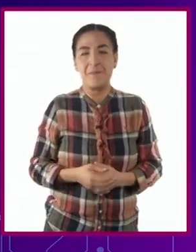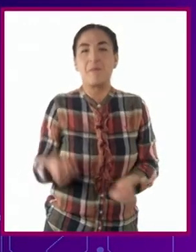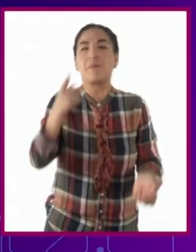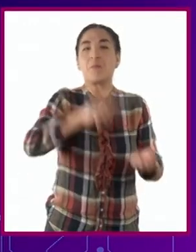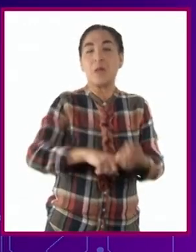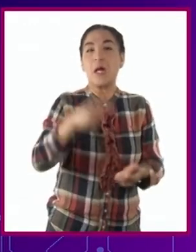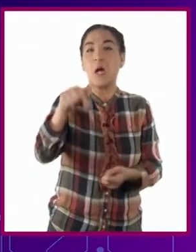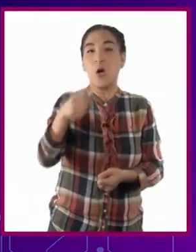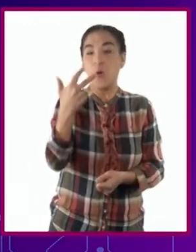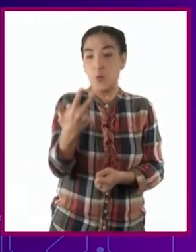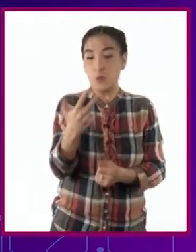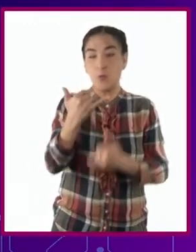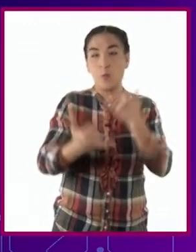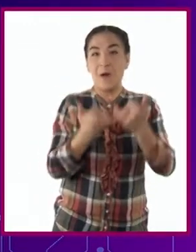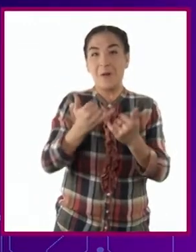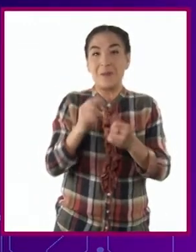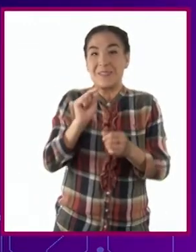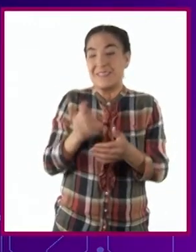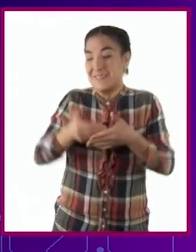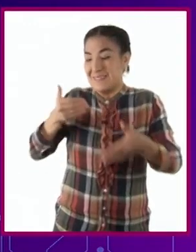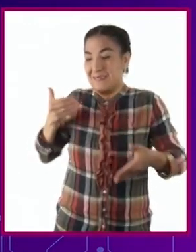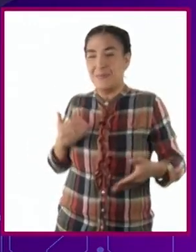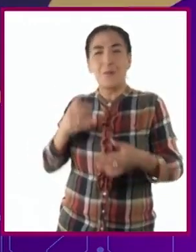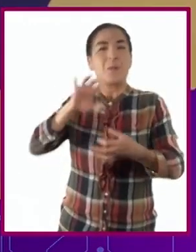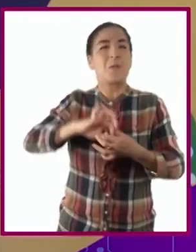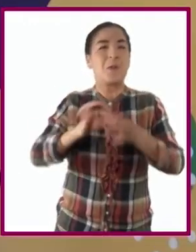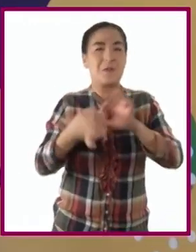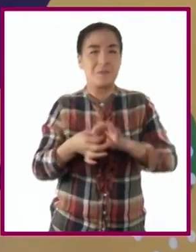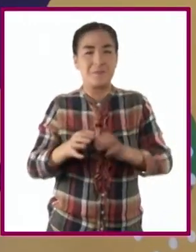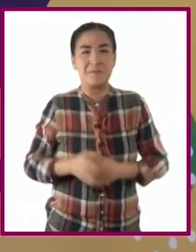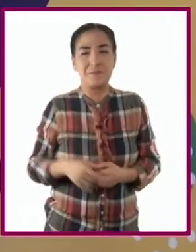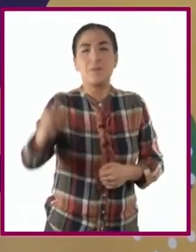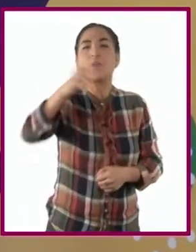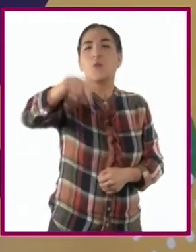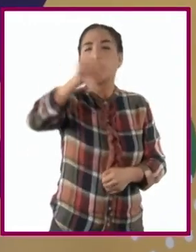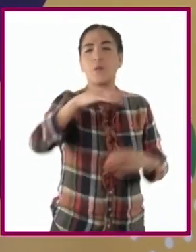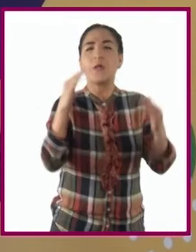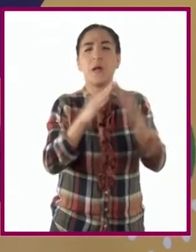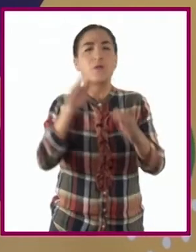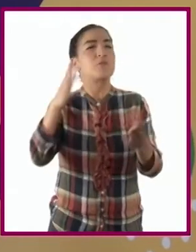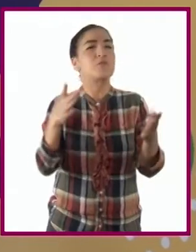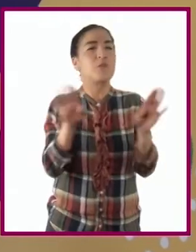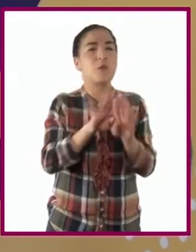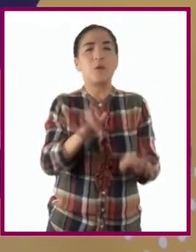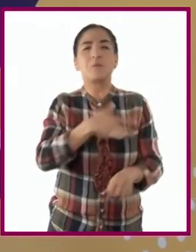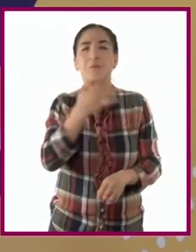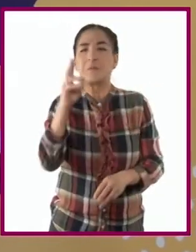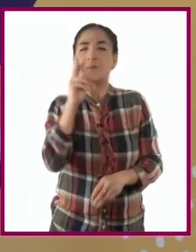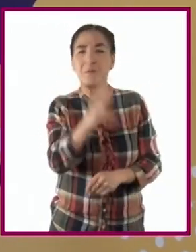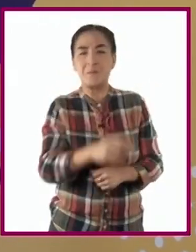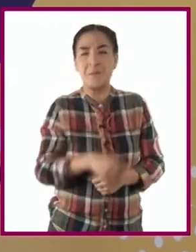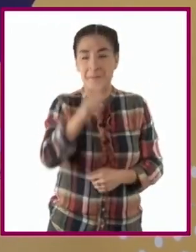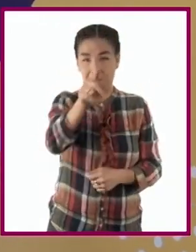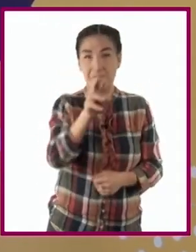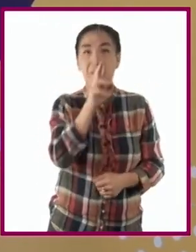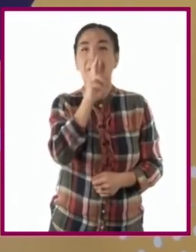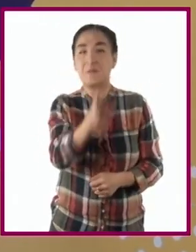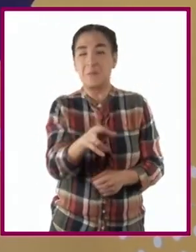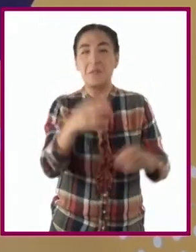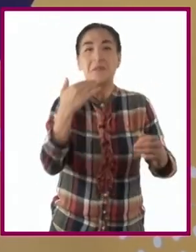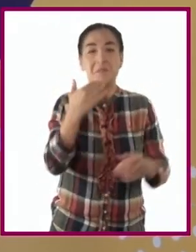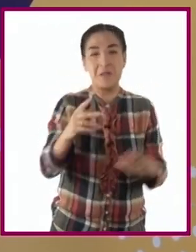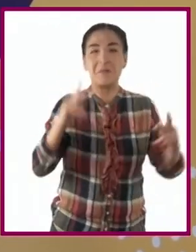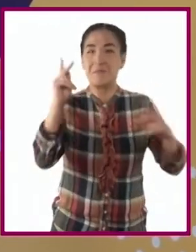8 más recientes Juegos Olímpicos. Allá en casa, ¿cómo van? ¿Sus respuestas coinciden con lo